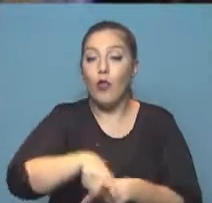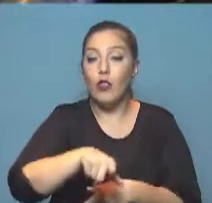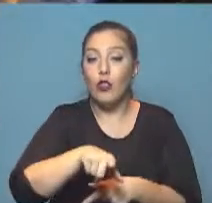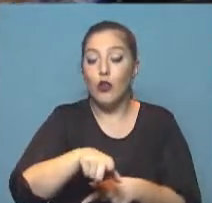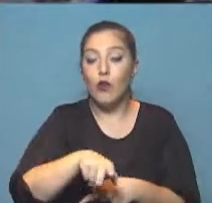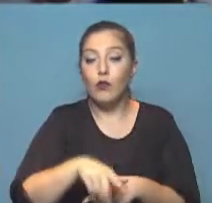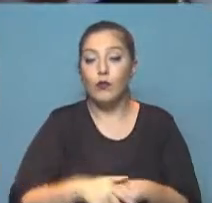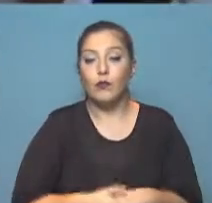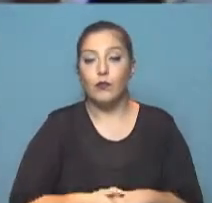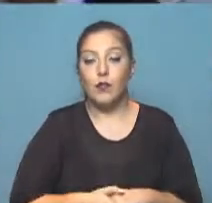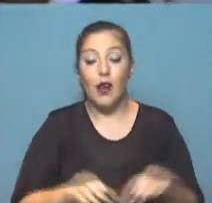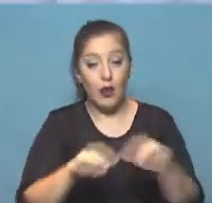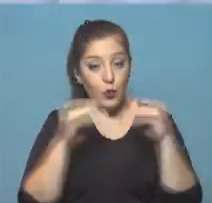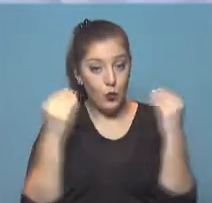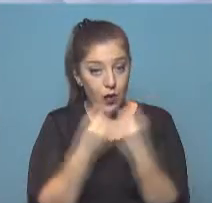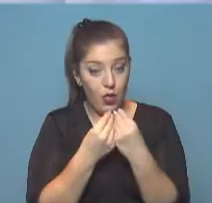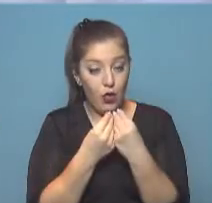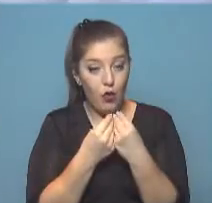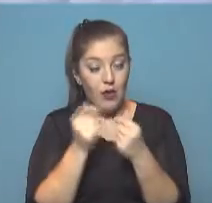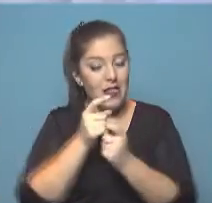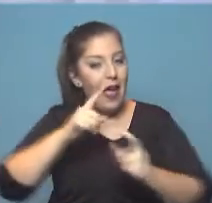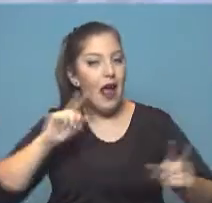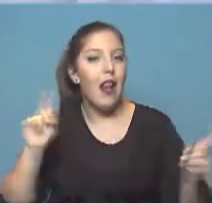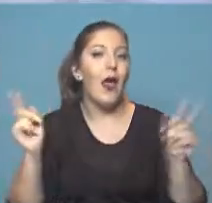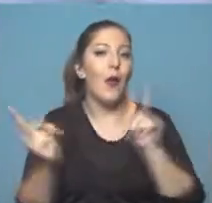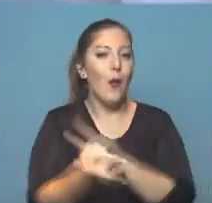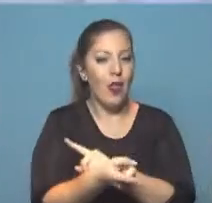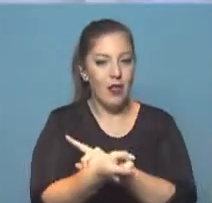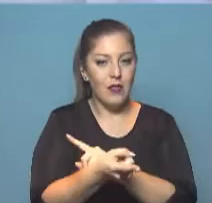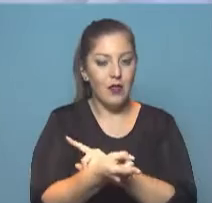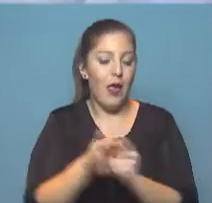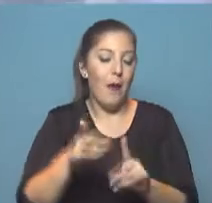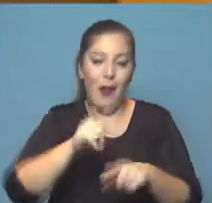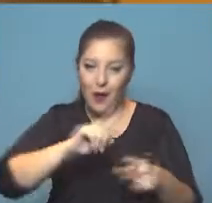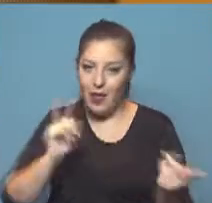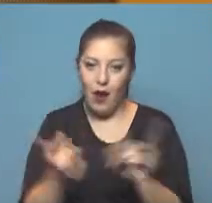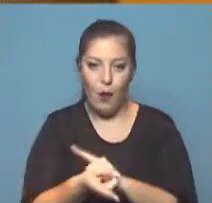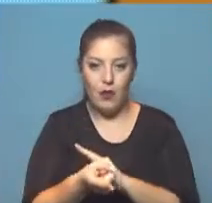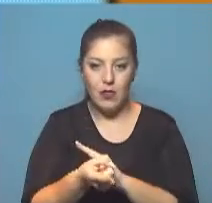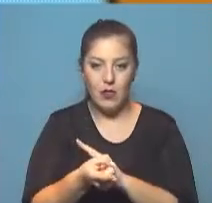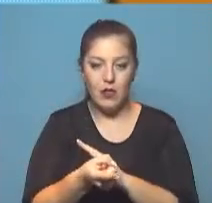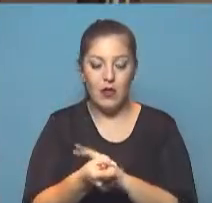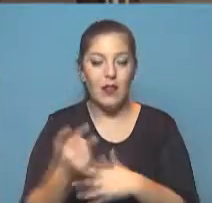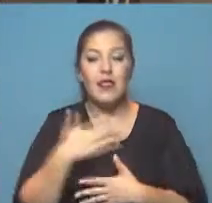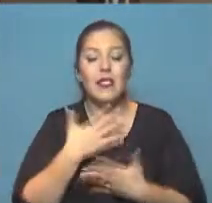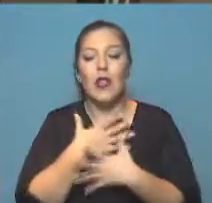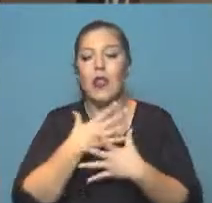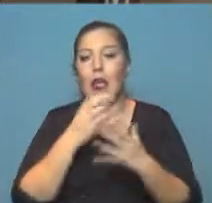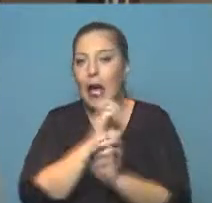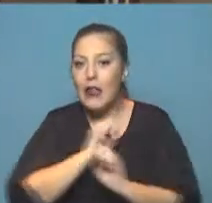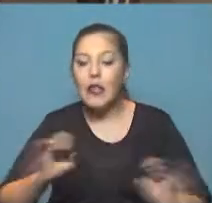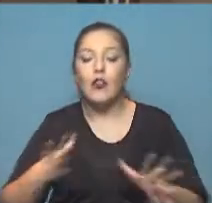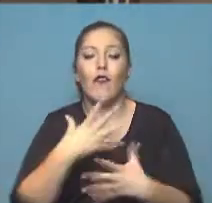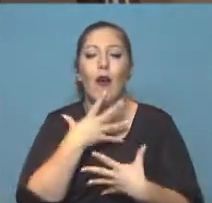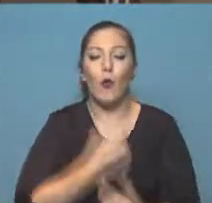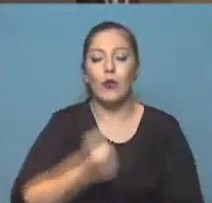es, cuando el resultado es inversamente al que se esperaba lograr, pues la sensación de catástrofe, de angustia, de